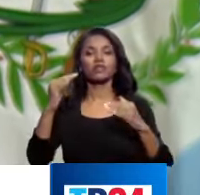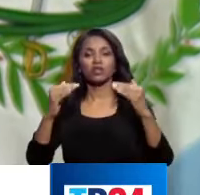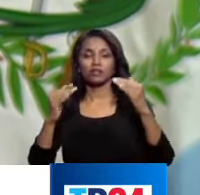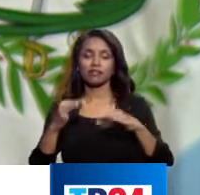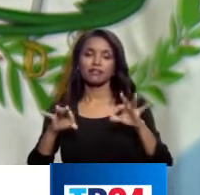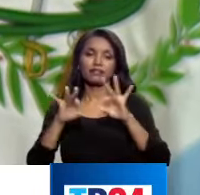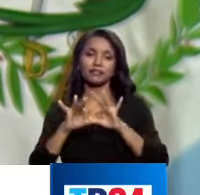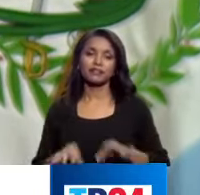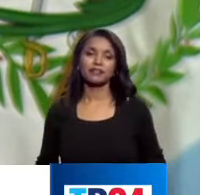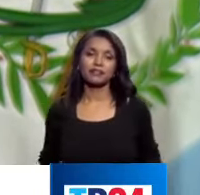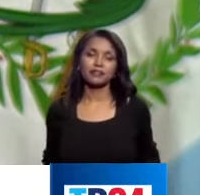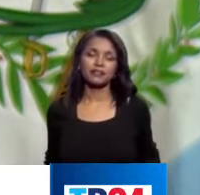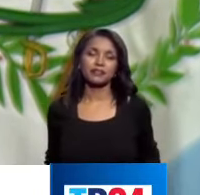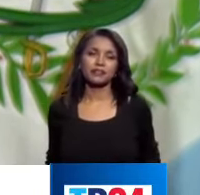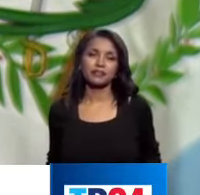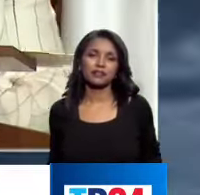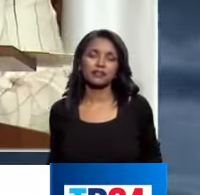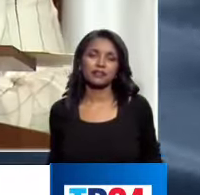del turismo.